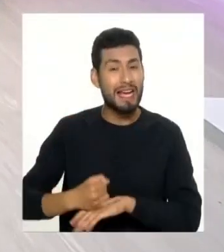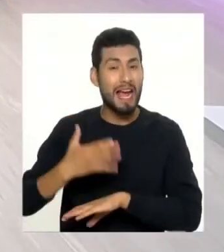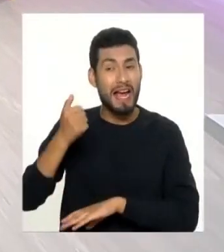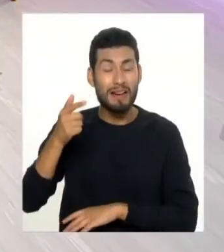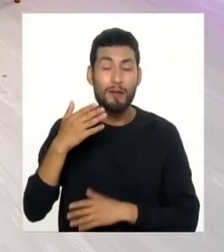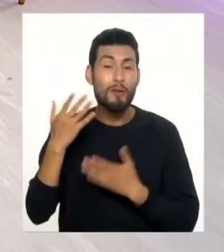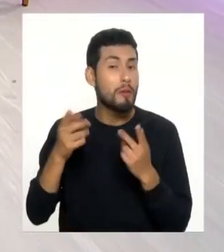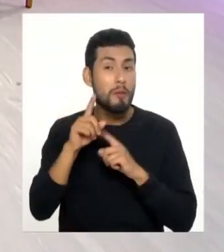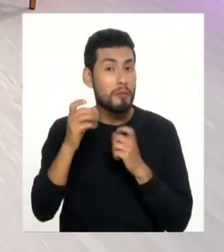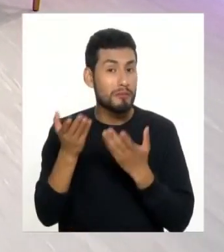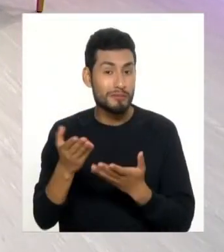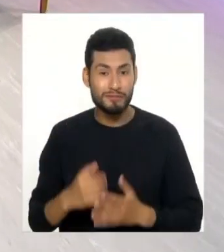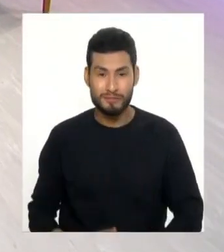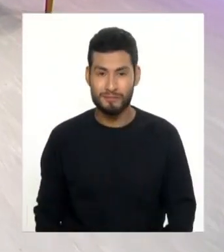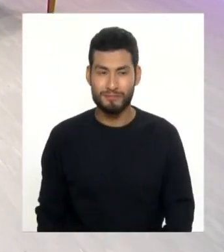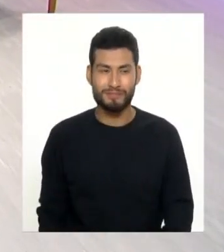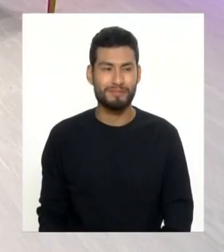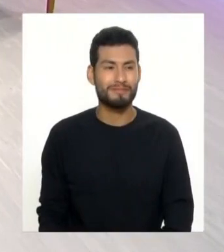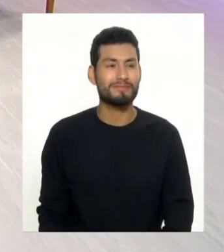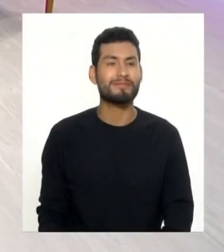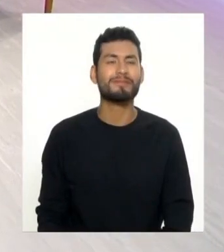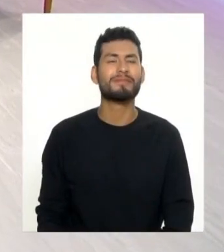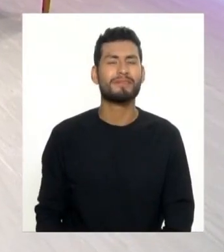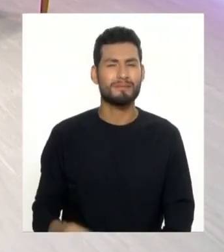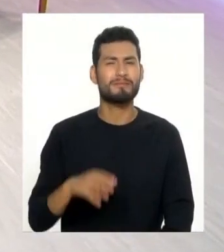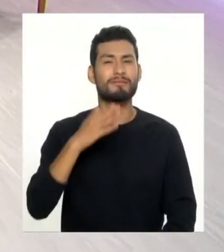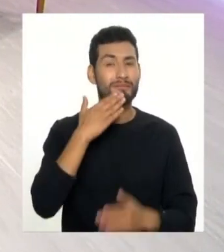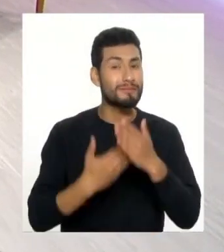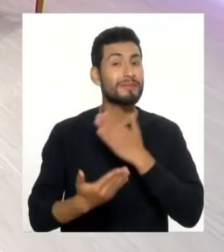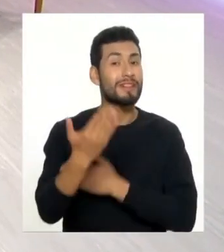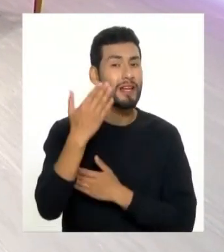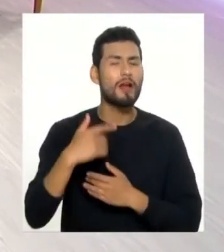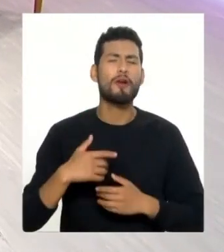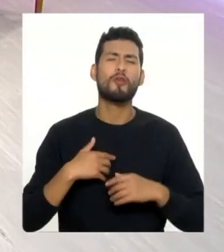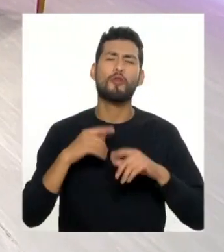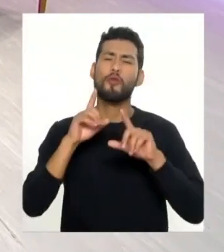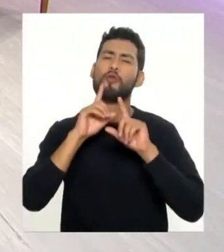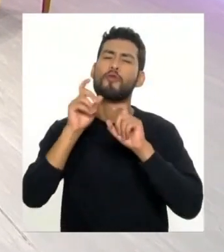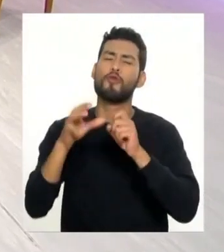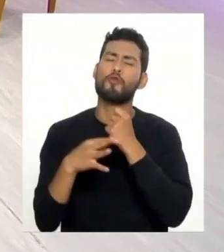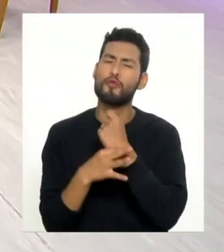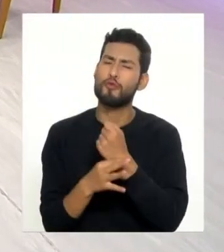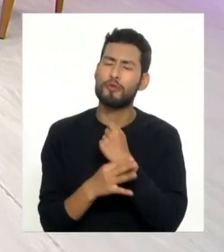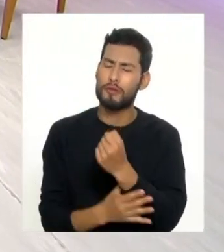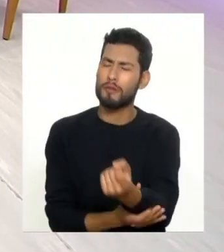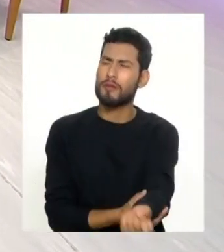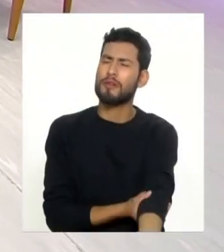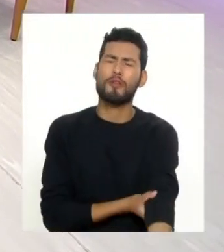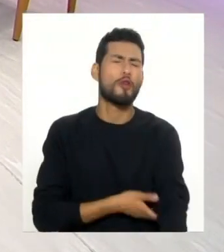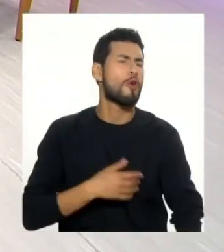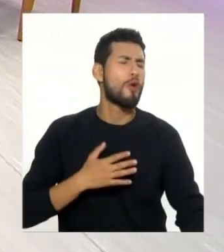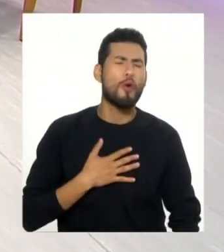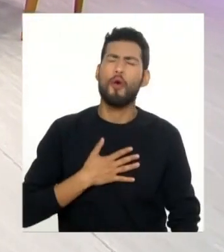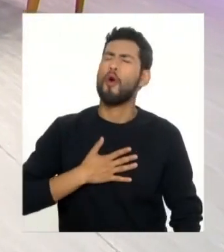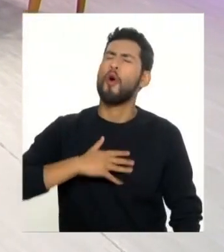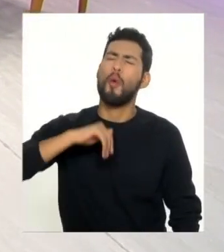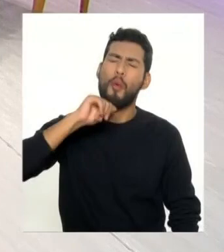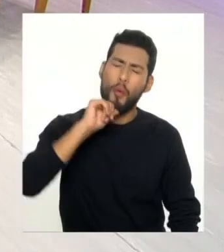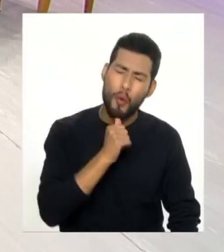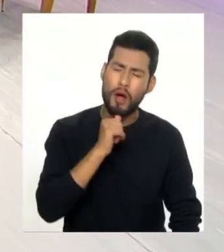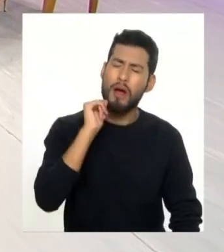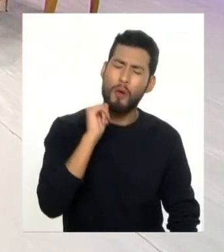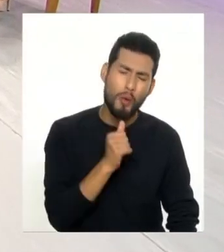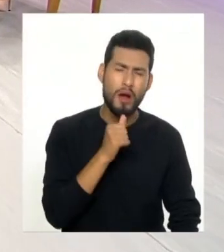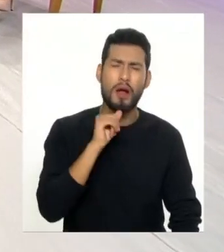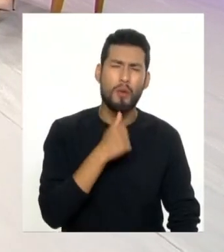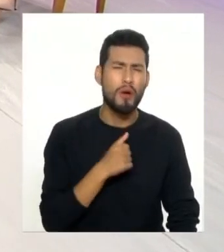Señorita, muy buenos días. Señorita, quiero hacerle una consulta al doctor. A mí mucho me duele la columna